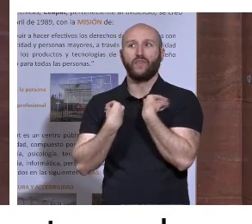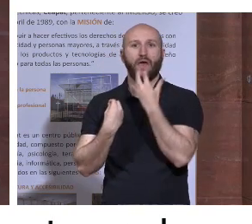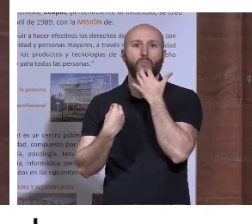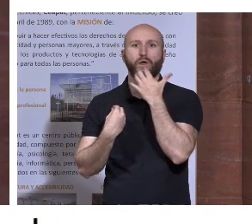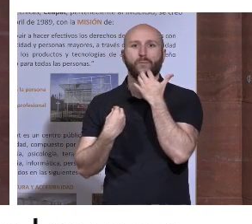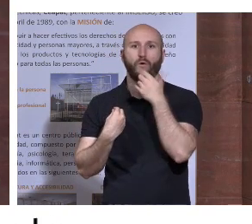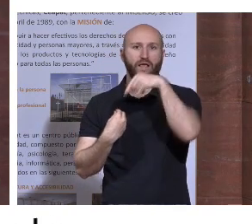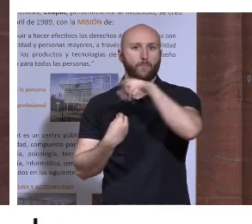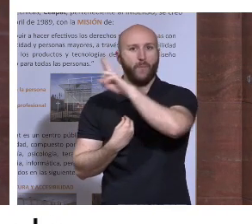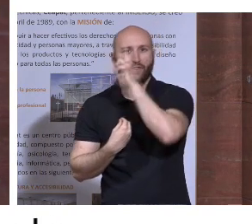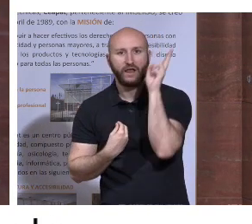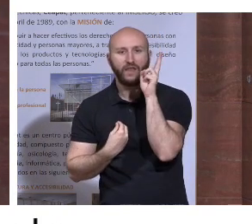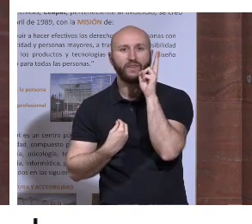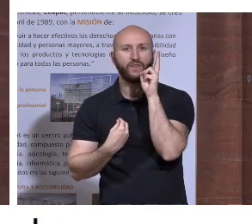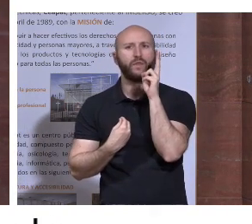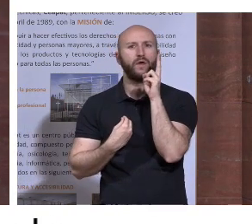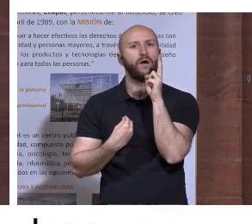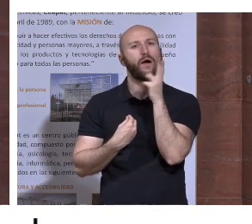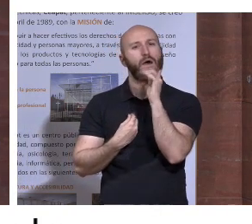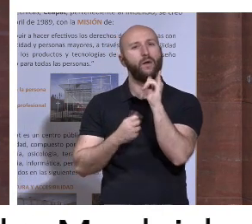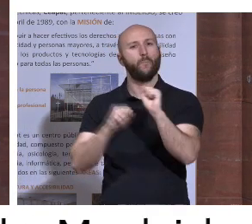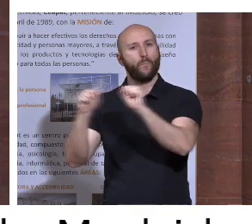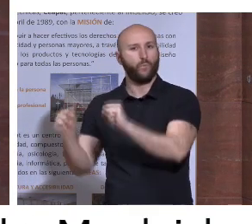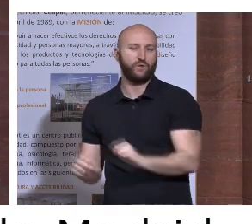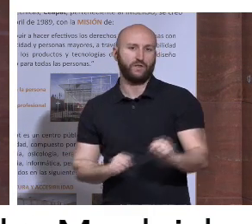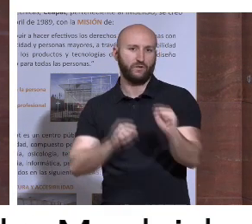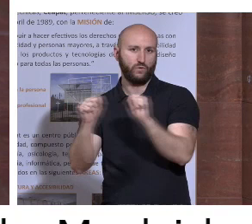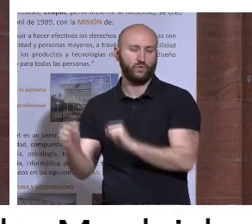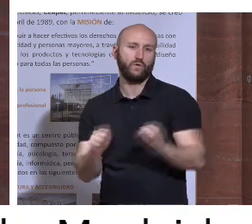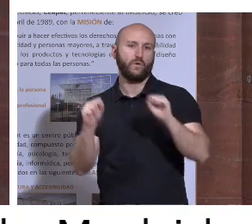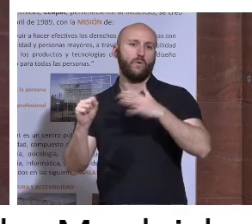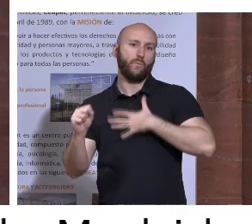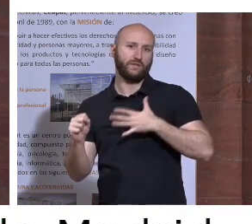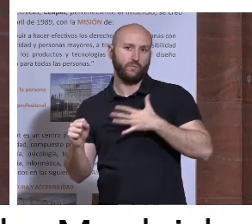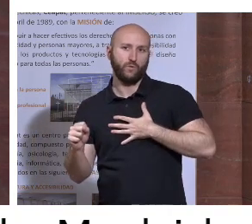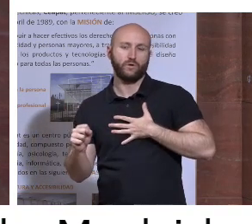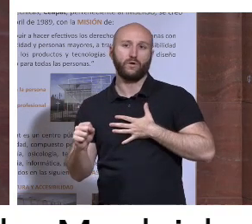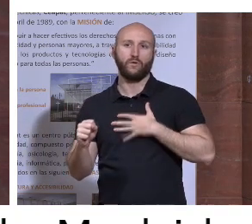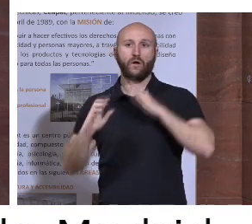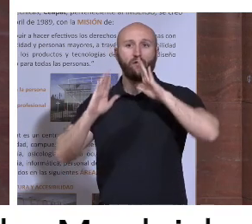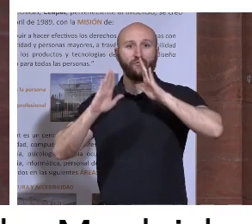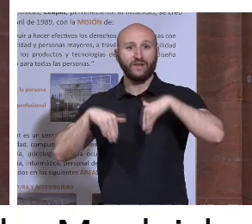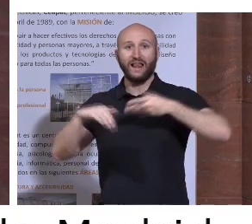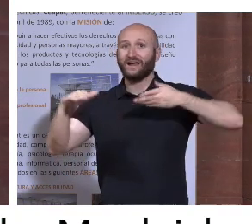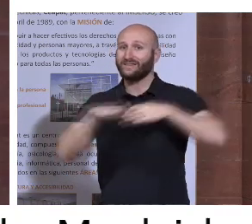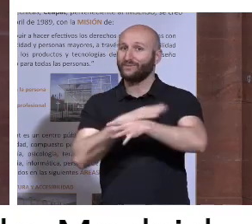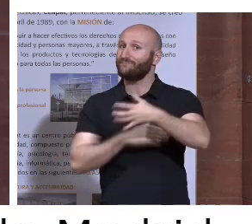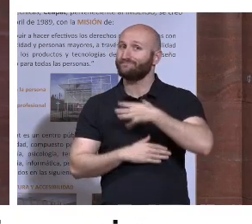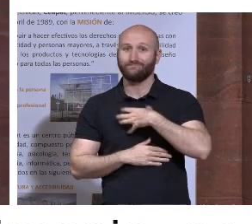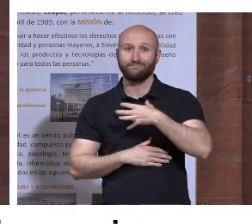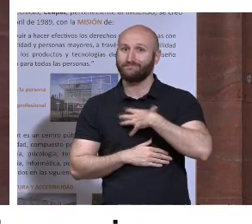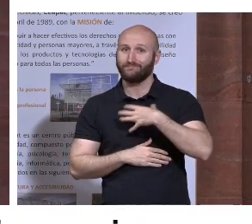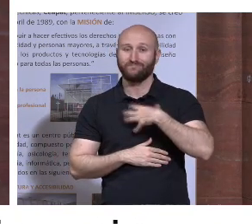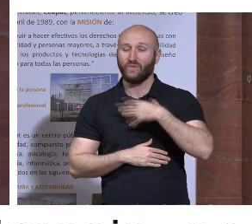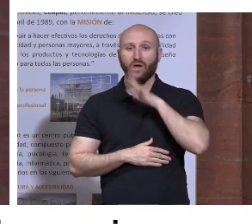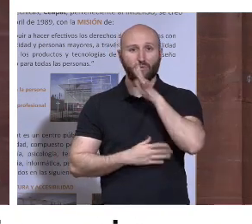aquí, de Madrid, con ciertas protecciones de patrimonio, no se pueden hacer accesibles porque no podemos